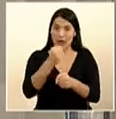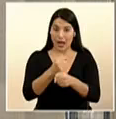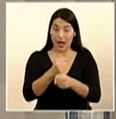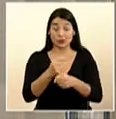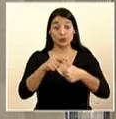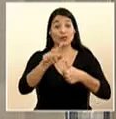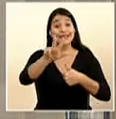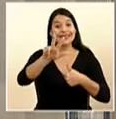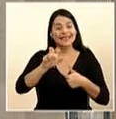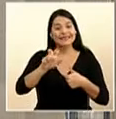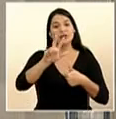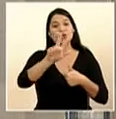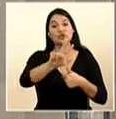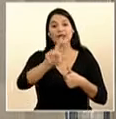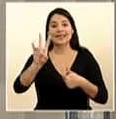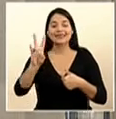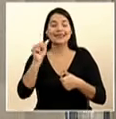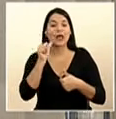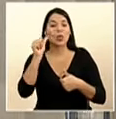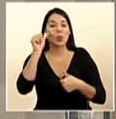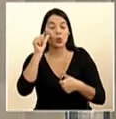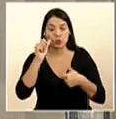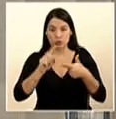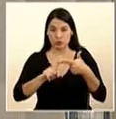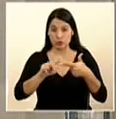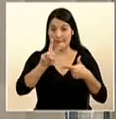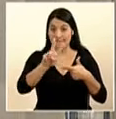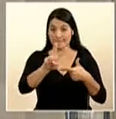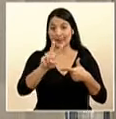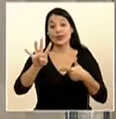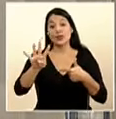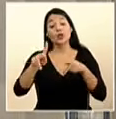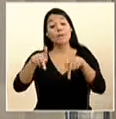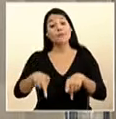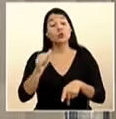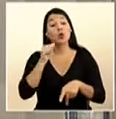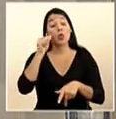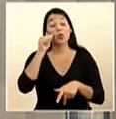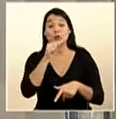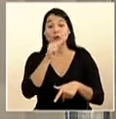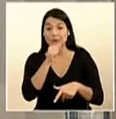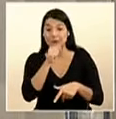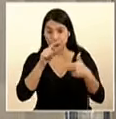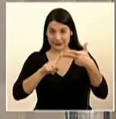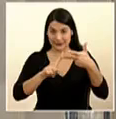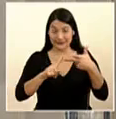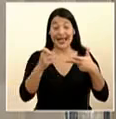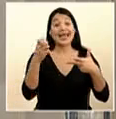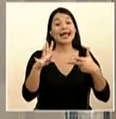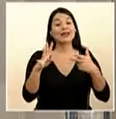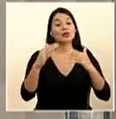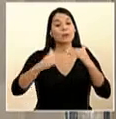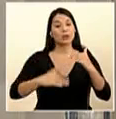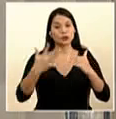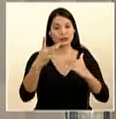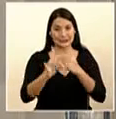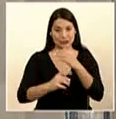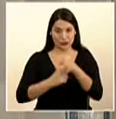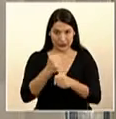337 adultos 24 personas mayores y 14 menores de